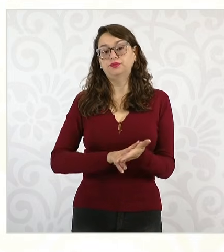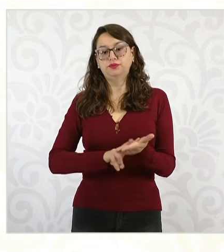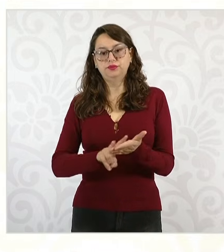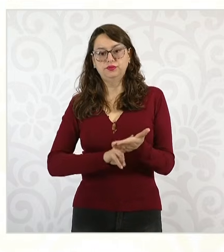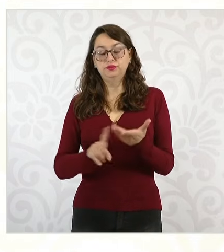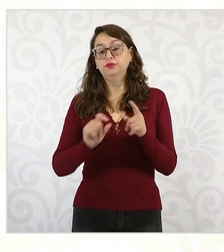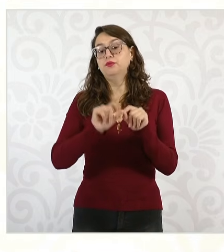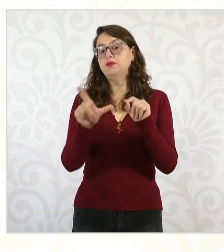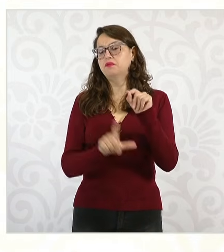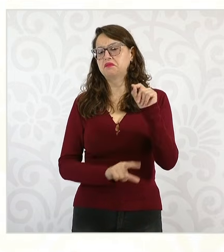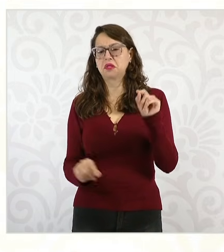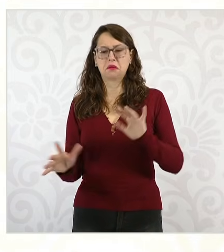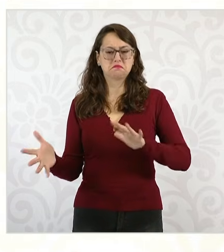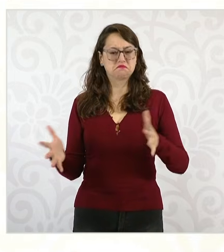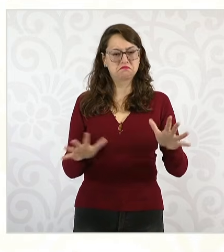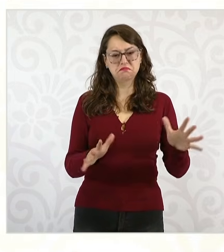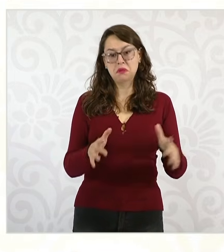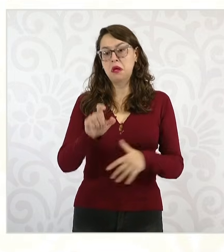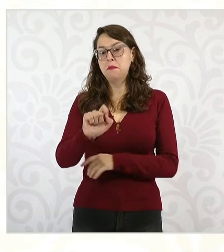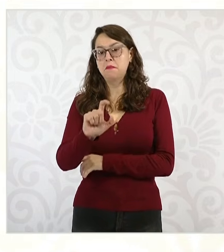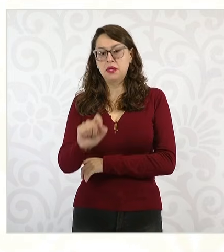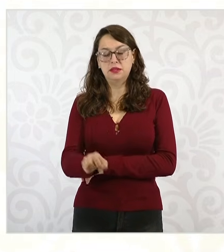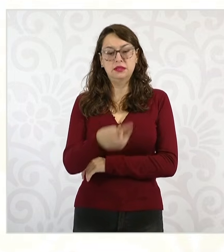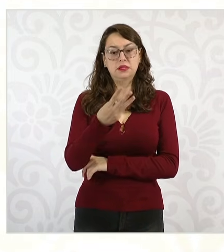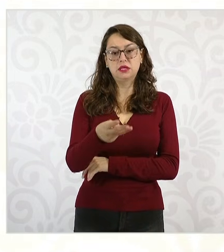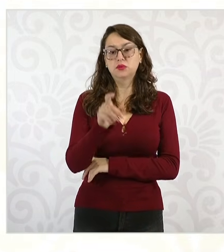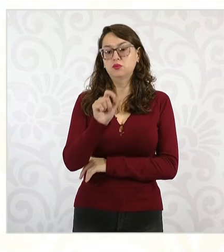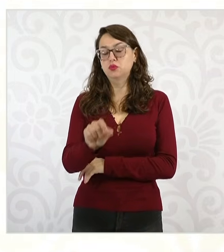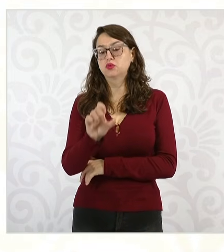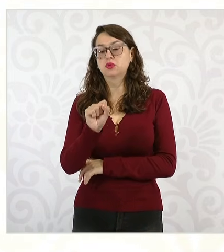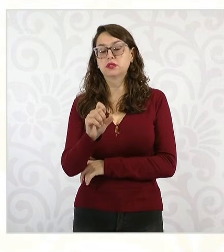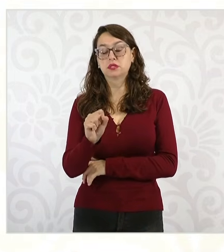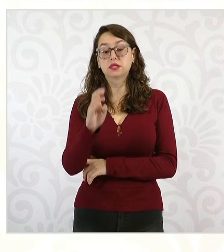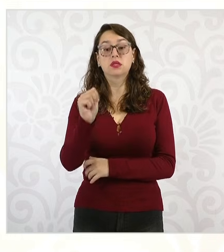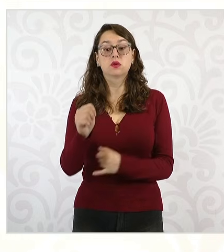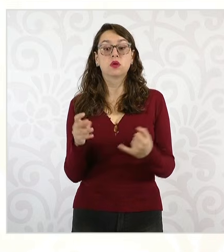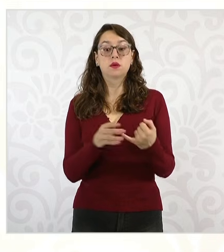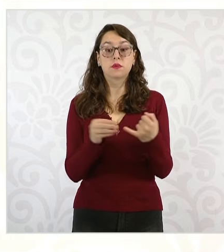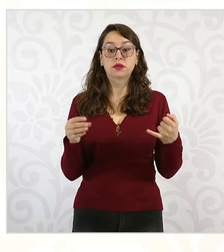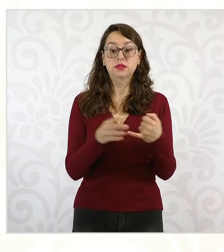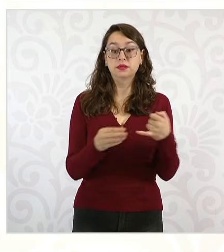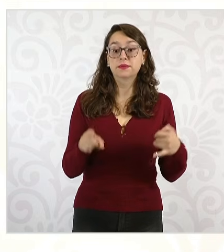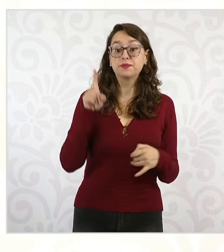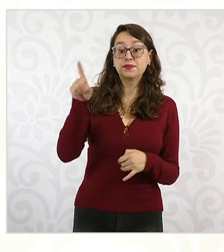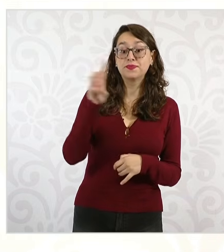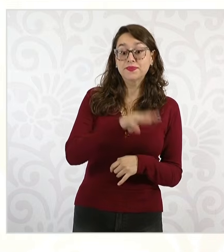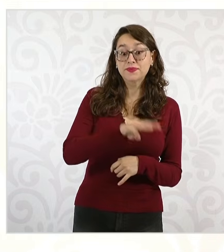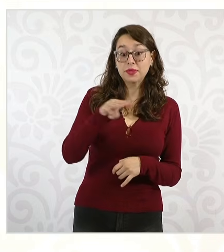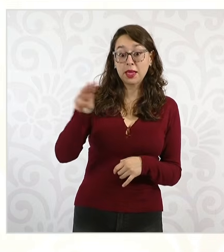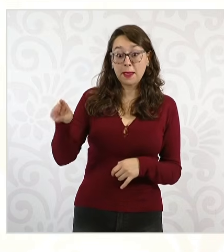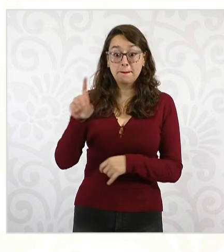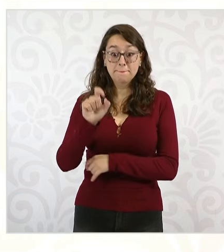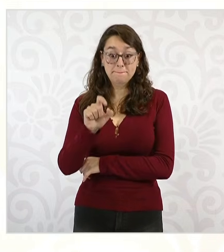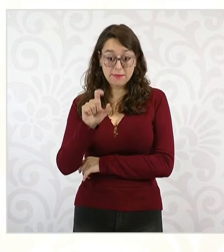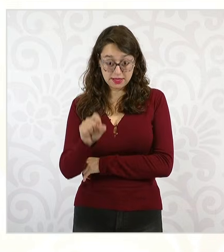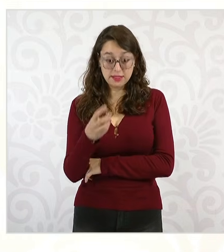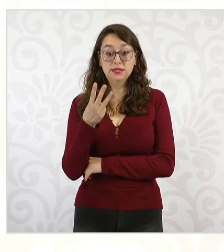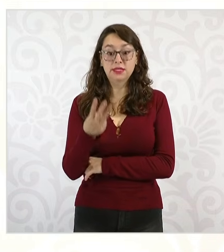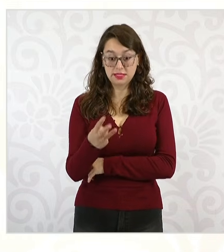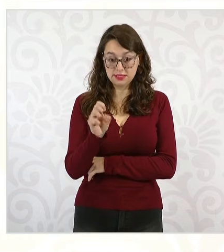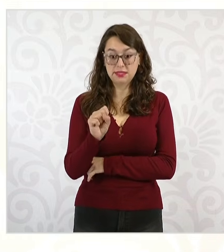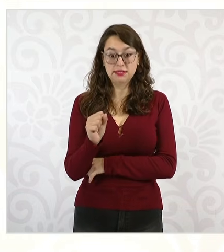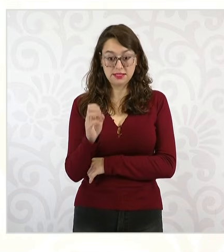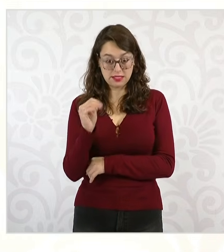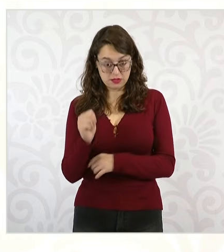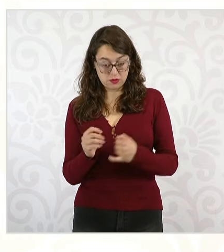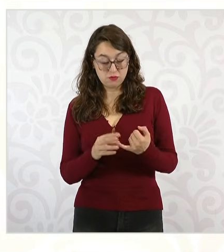de 23 pesos con 69 centavos. Ubicamos esta Pemex en Morelia, Michoacán, en 23 pesos con 69.